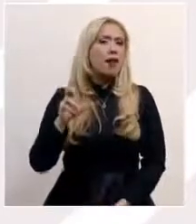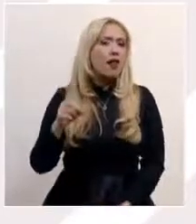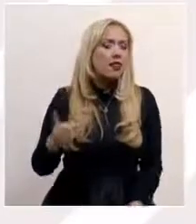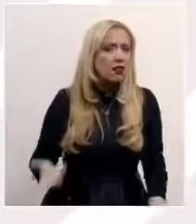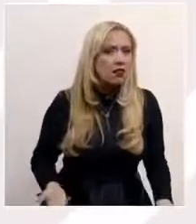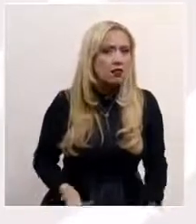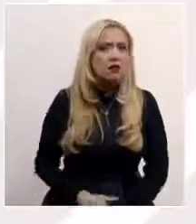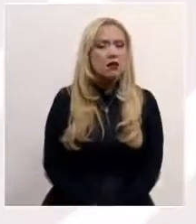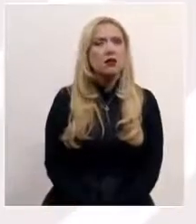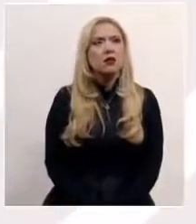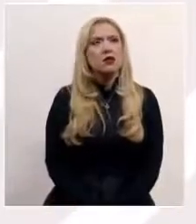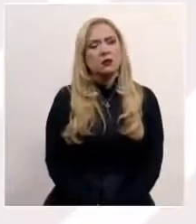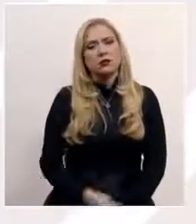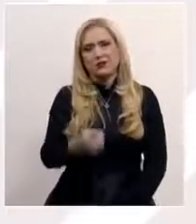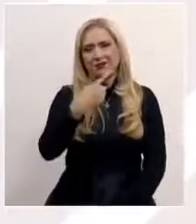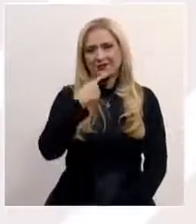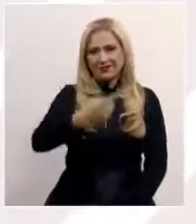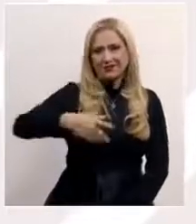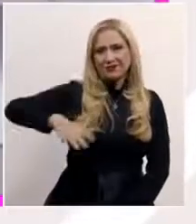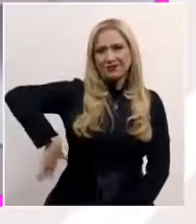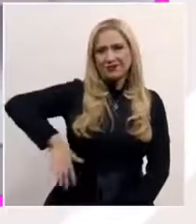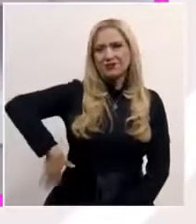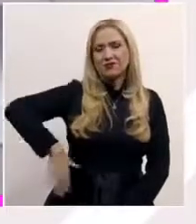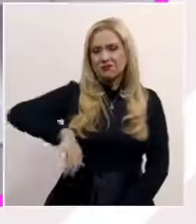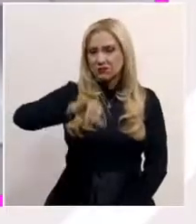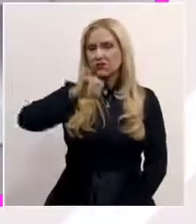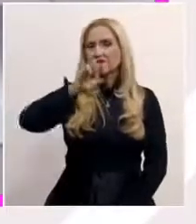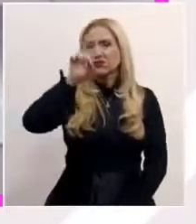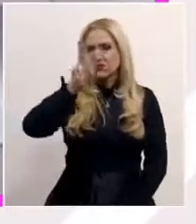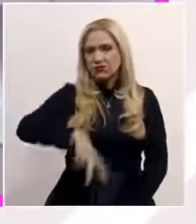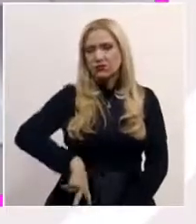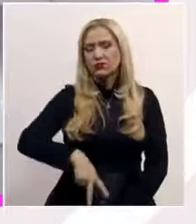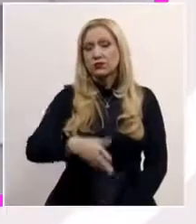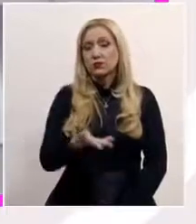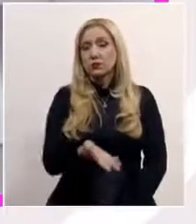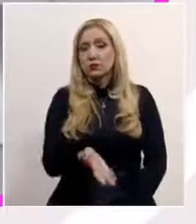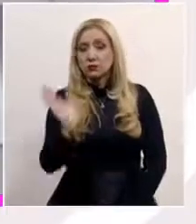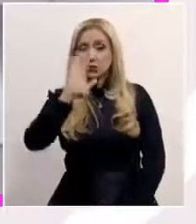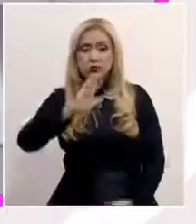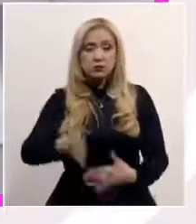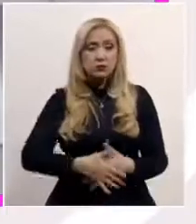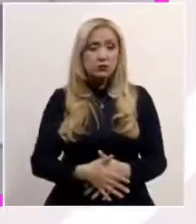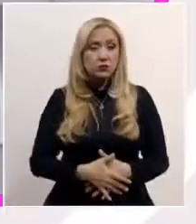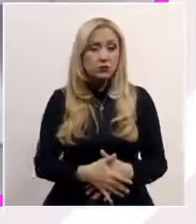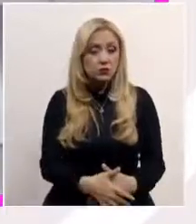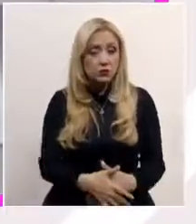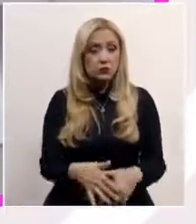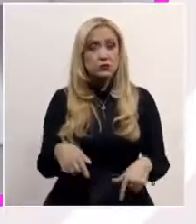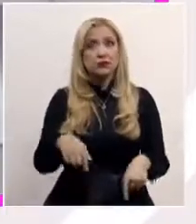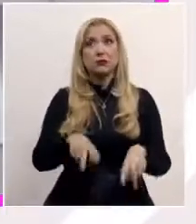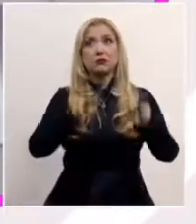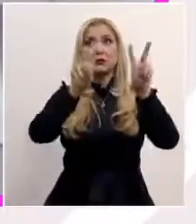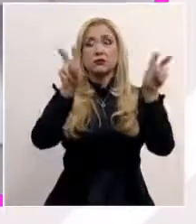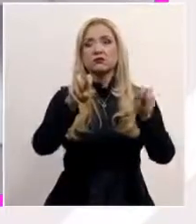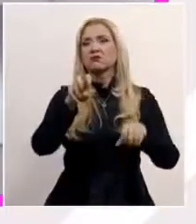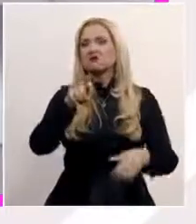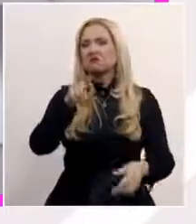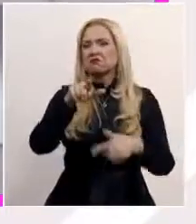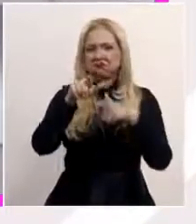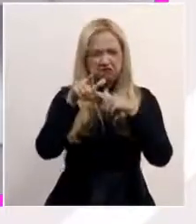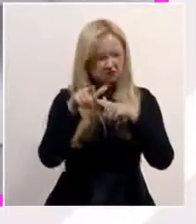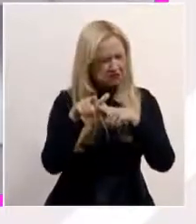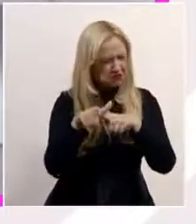Sí, como mencionaste al principio, o sea, el tema de despido por embarazo es un tema que sigue ocupando